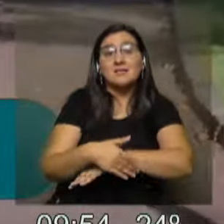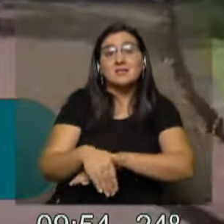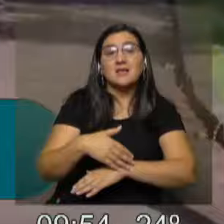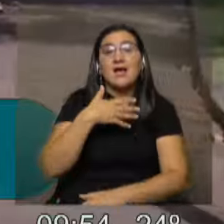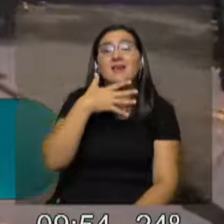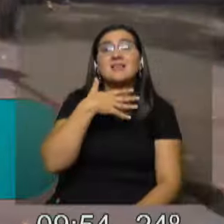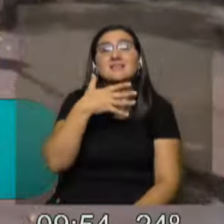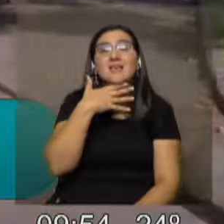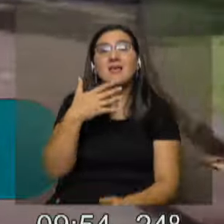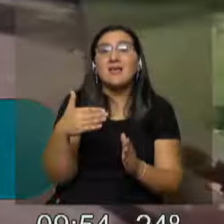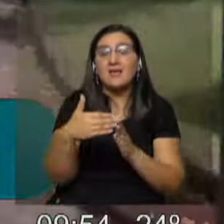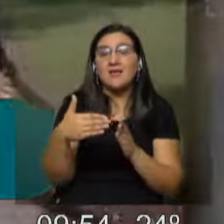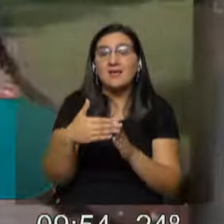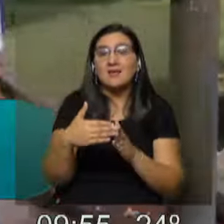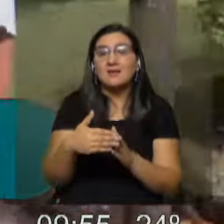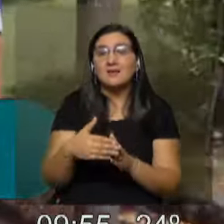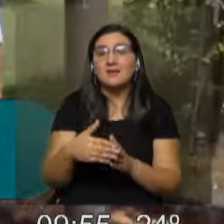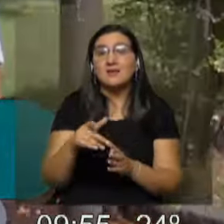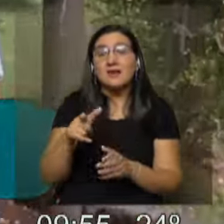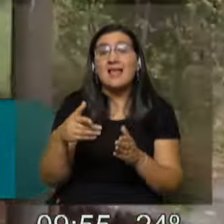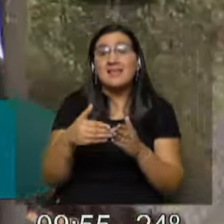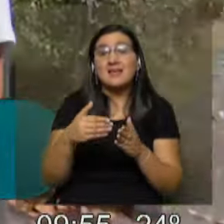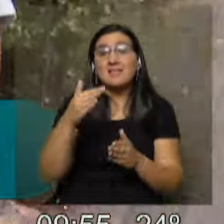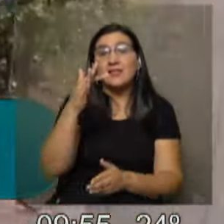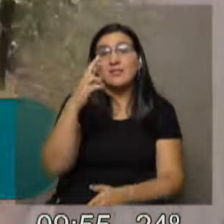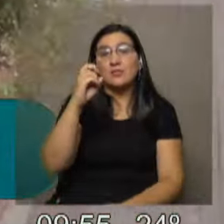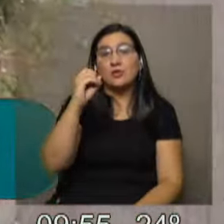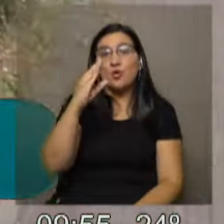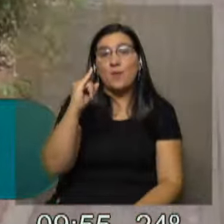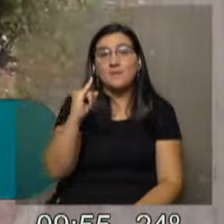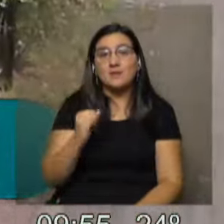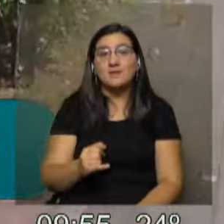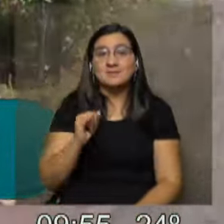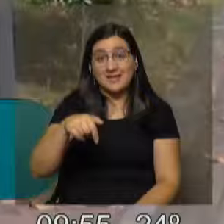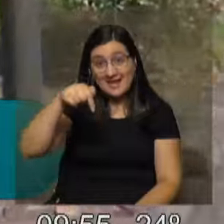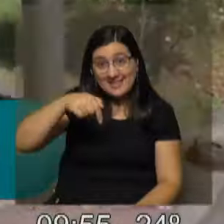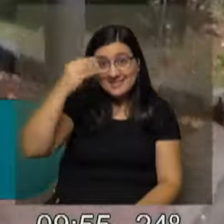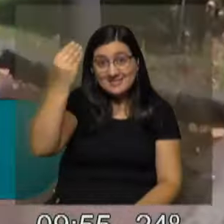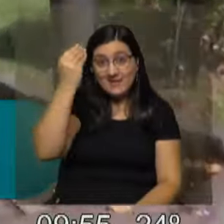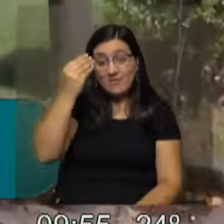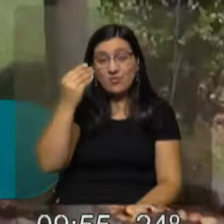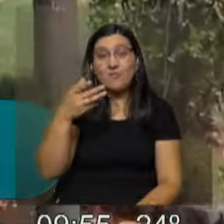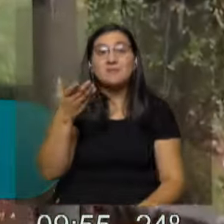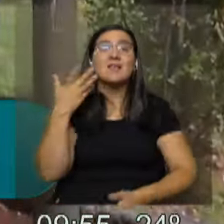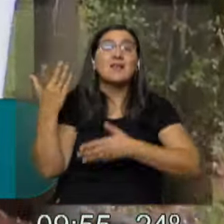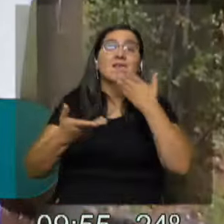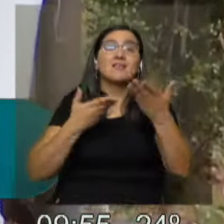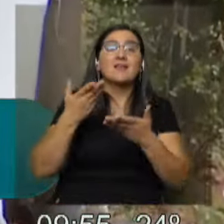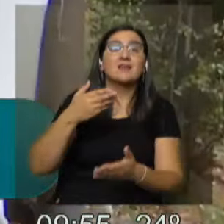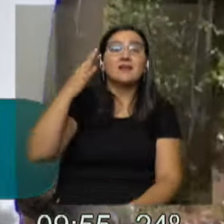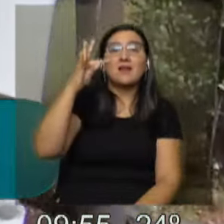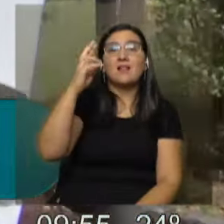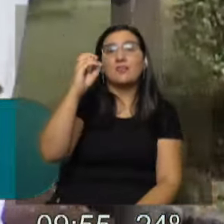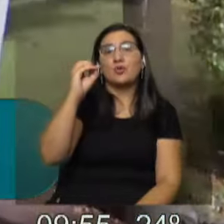¿Qué significa para vos esta esquina, el Tropi, donde vas a estar en unos días nada más acá cantando? Este sábado vamos a estar en el Tropi. Saludo a Martín y a todo su